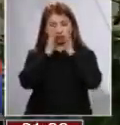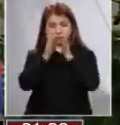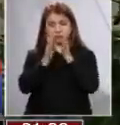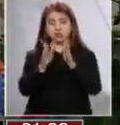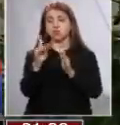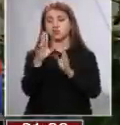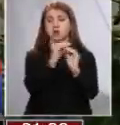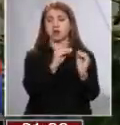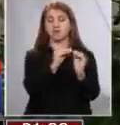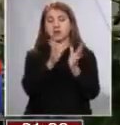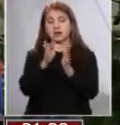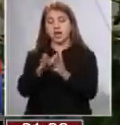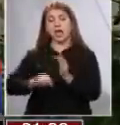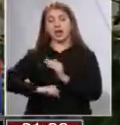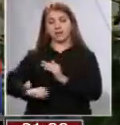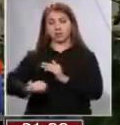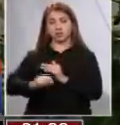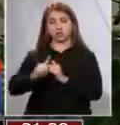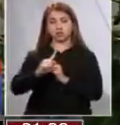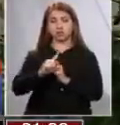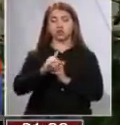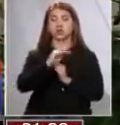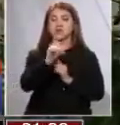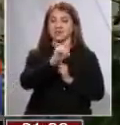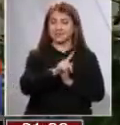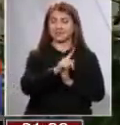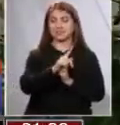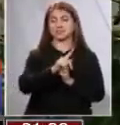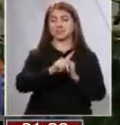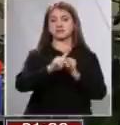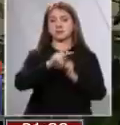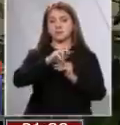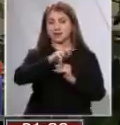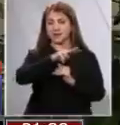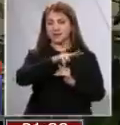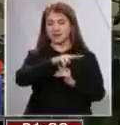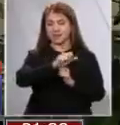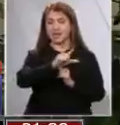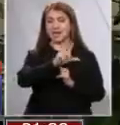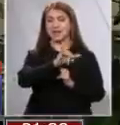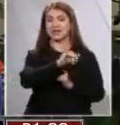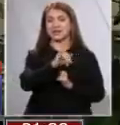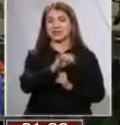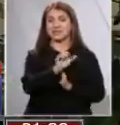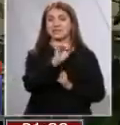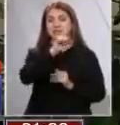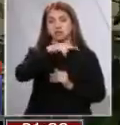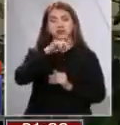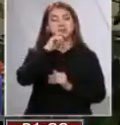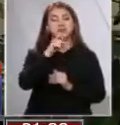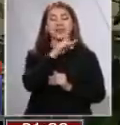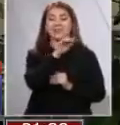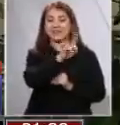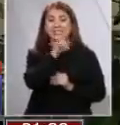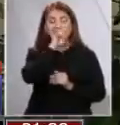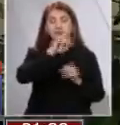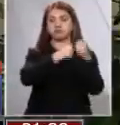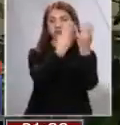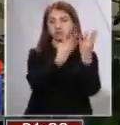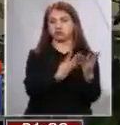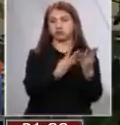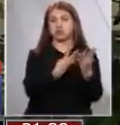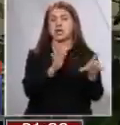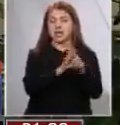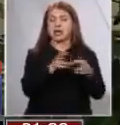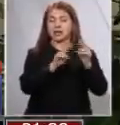de no hablar de la parte del aborto, sino que una despenalización que tiene que ver con la parte legal misma, y en eso nosotros estamos